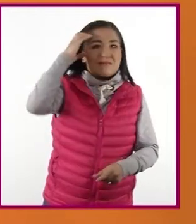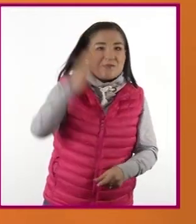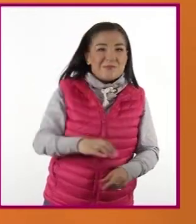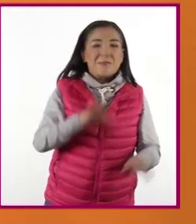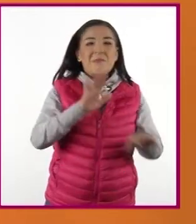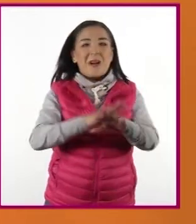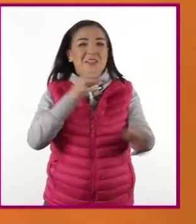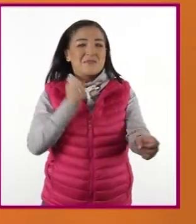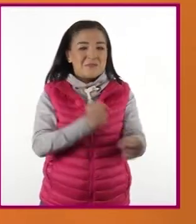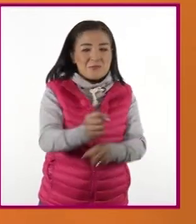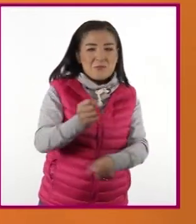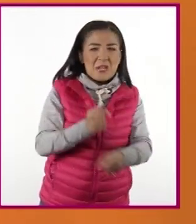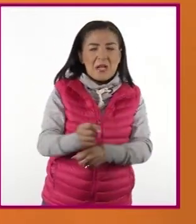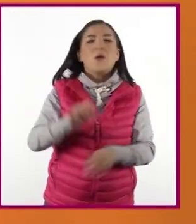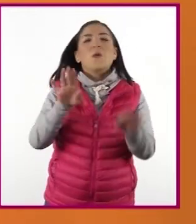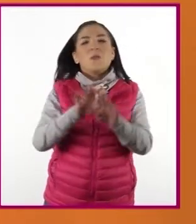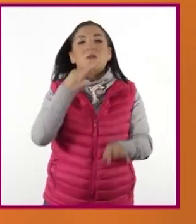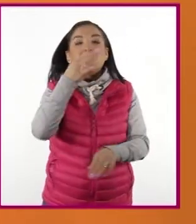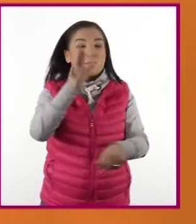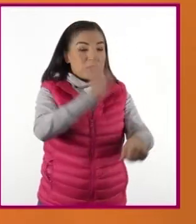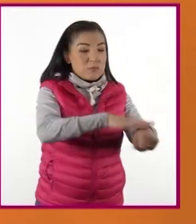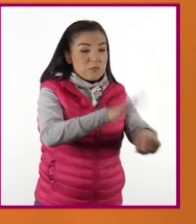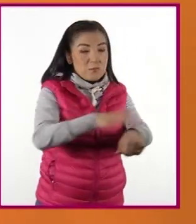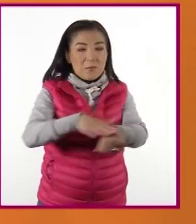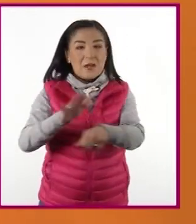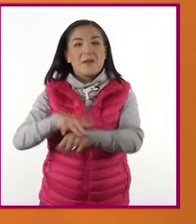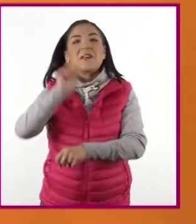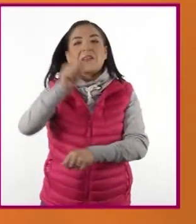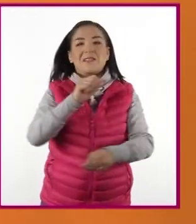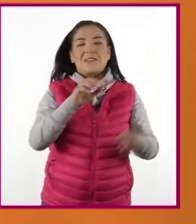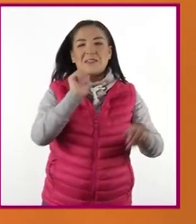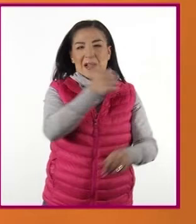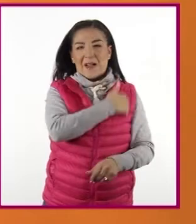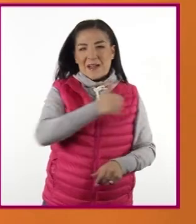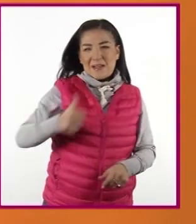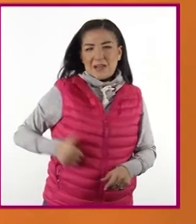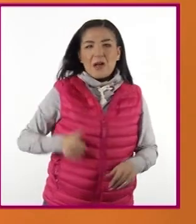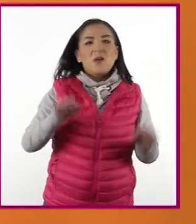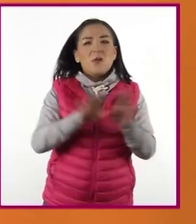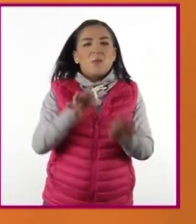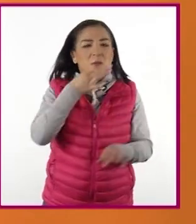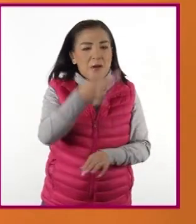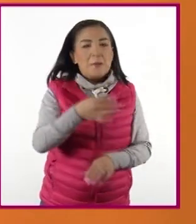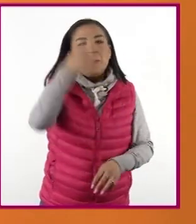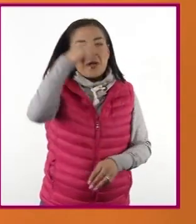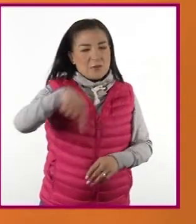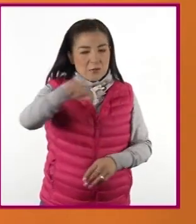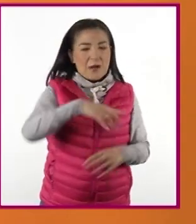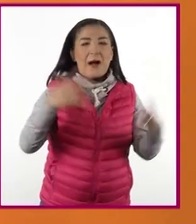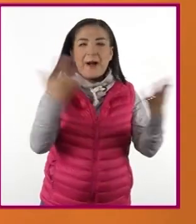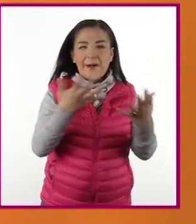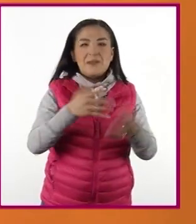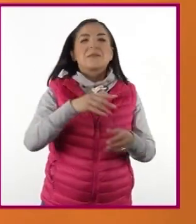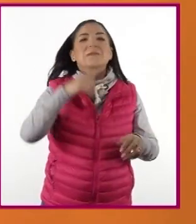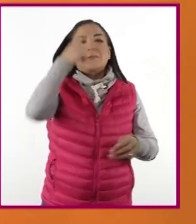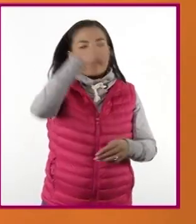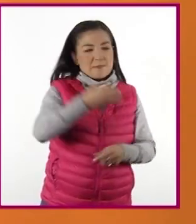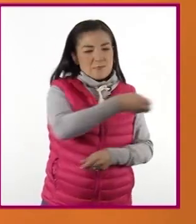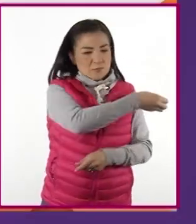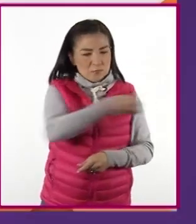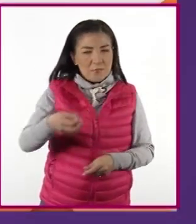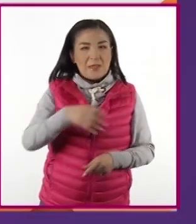se encargó a los alcaldes de los ayuntamientos reforzar la vigilancia y tomaron medidas para ordenar la